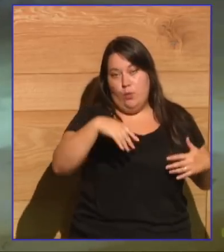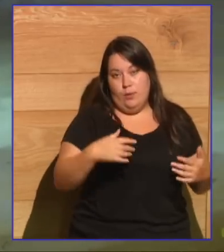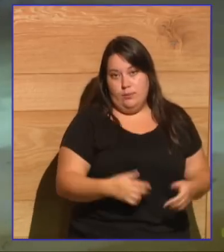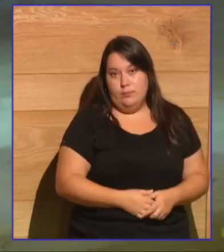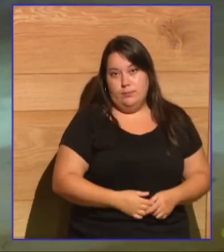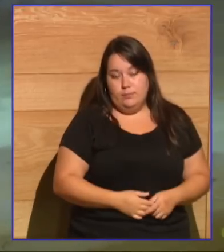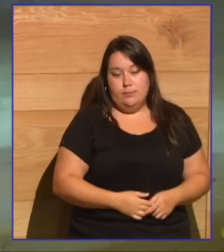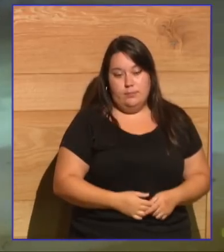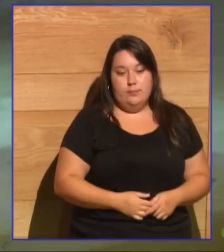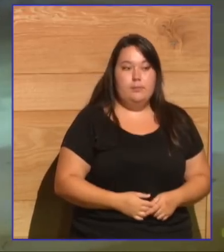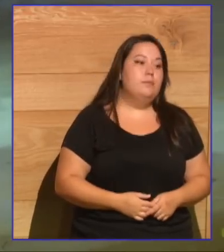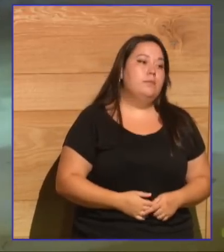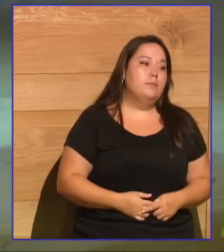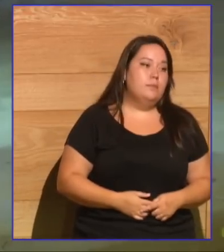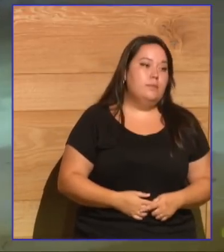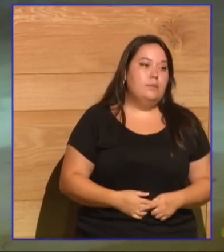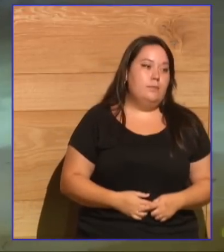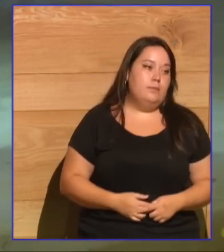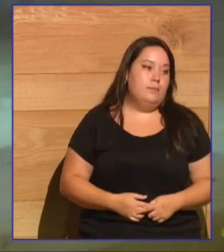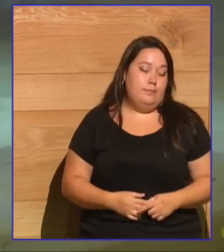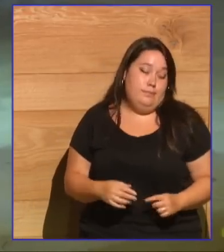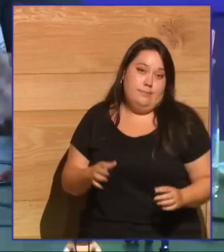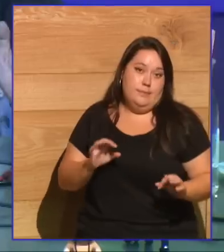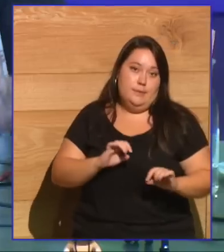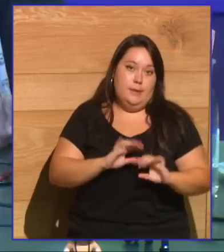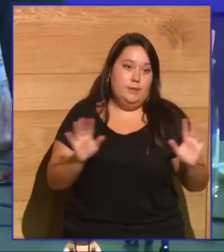que es responsable de sus actos